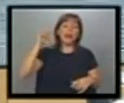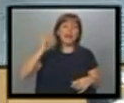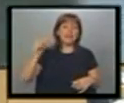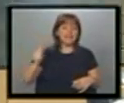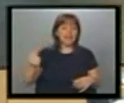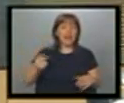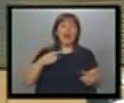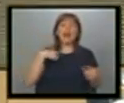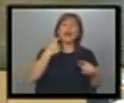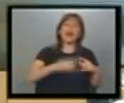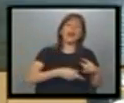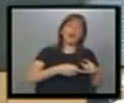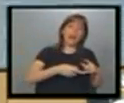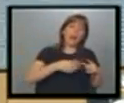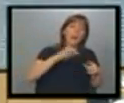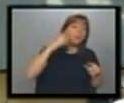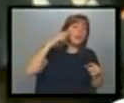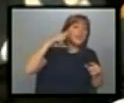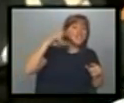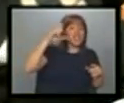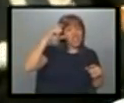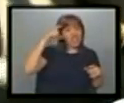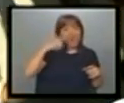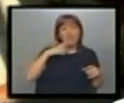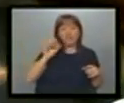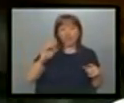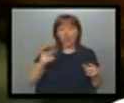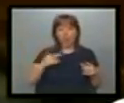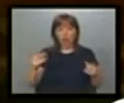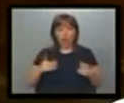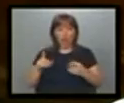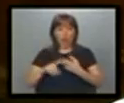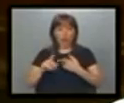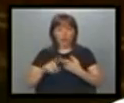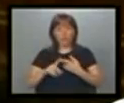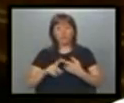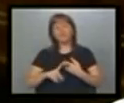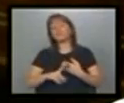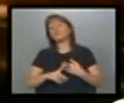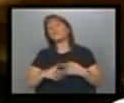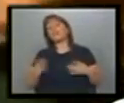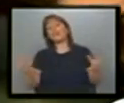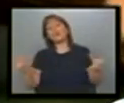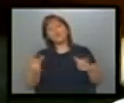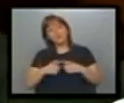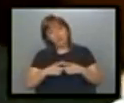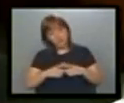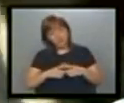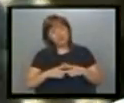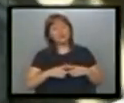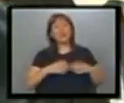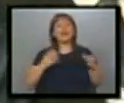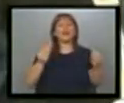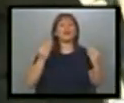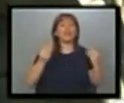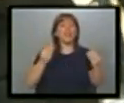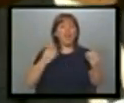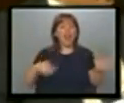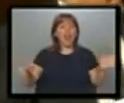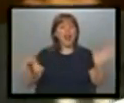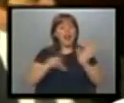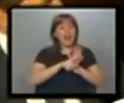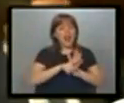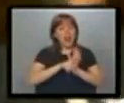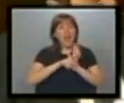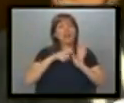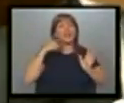que ver con la ley antidespidos que fue aprobada en el Senado, que ahora pasa a diputados. Y el líder del Frente